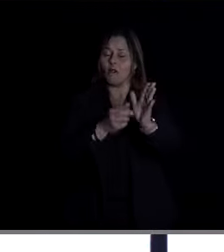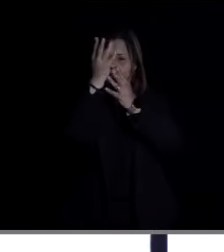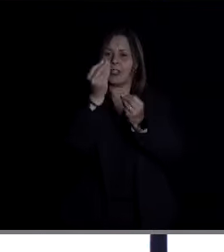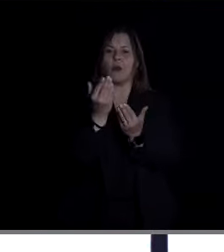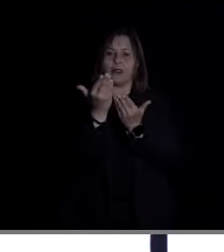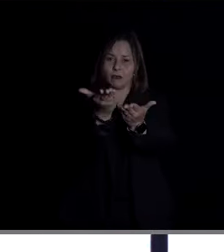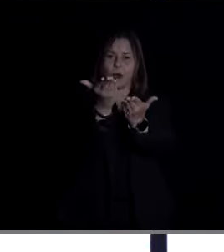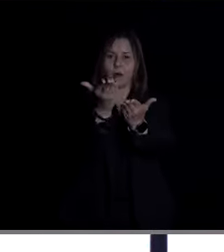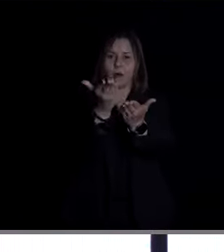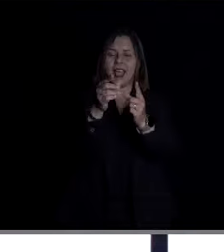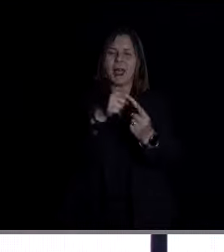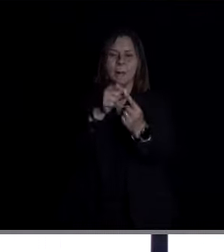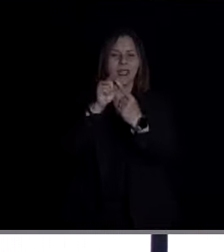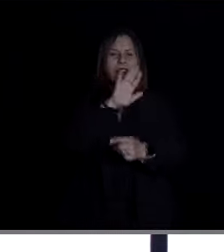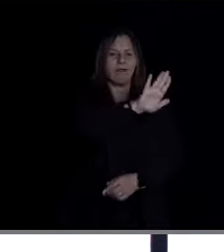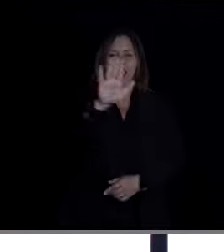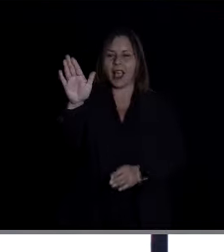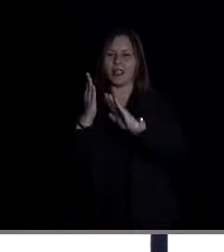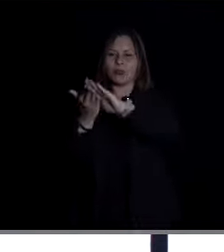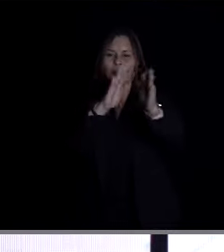mensaje especial a su ciudad.